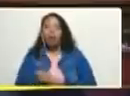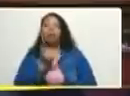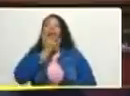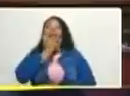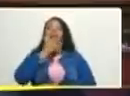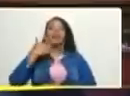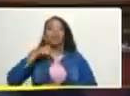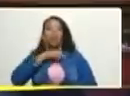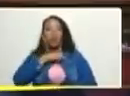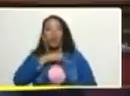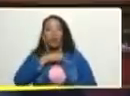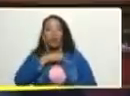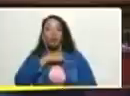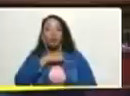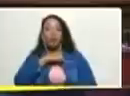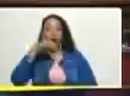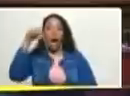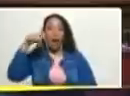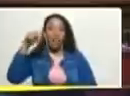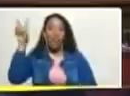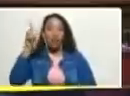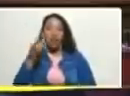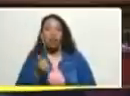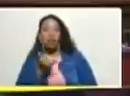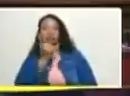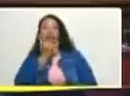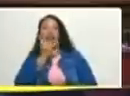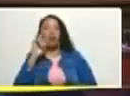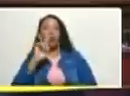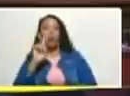nos estrellamos en Venezuela.